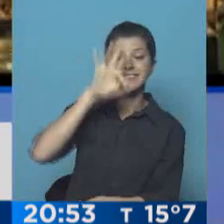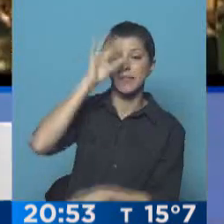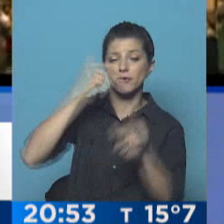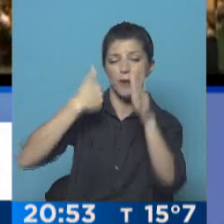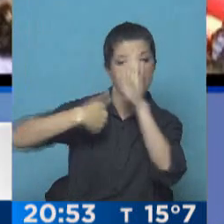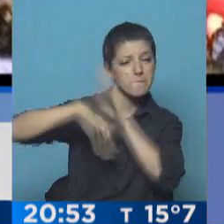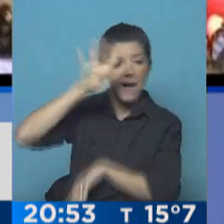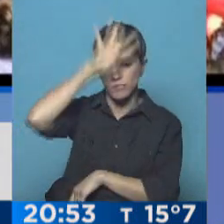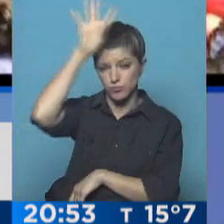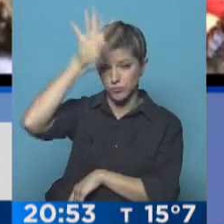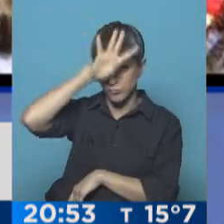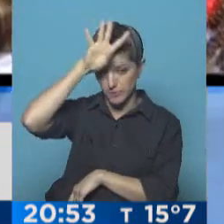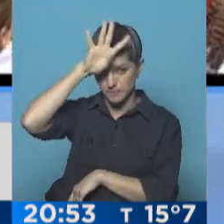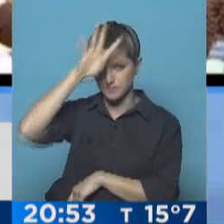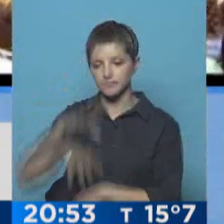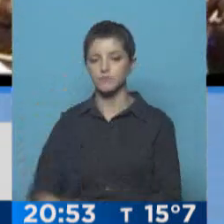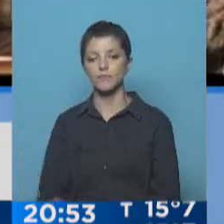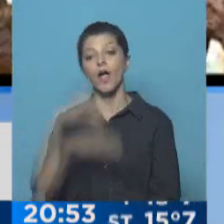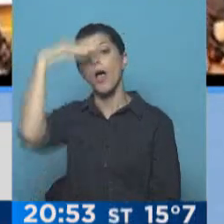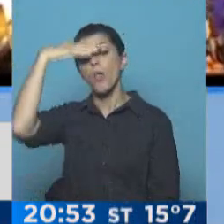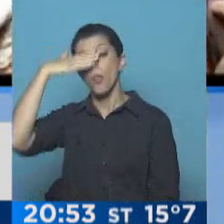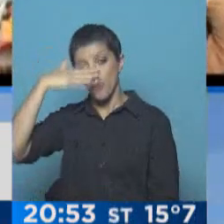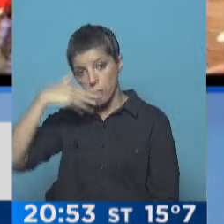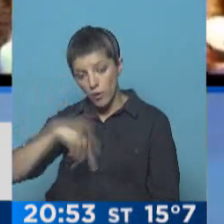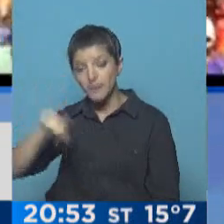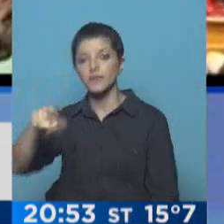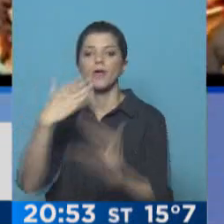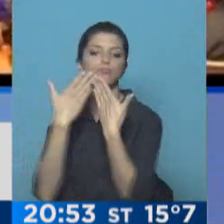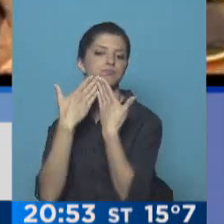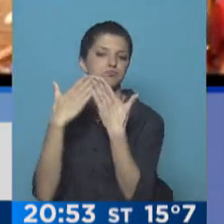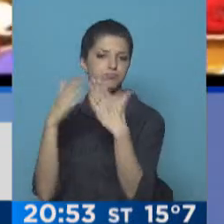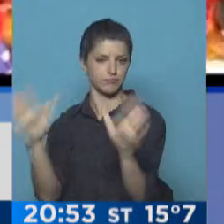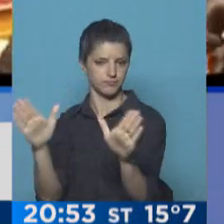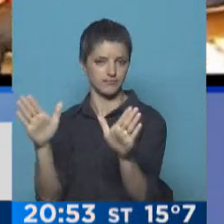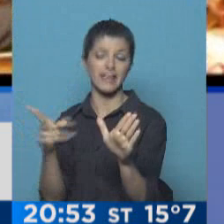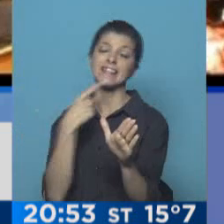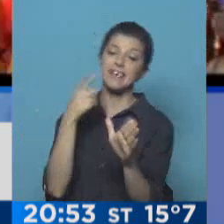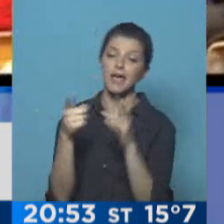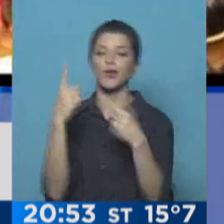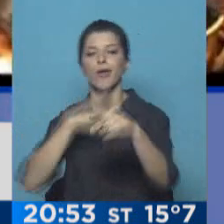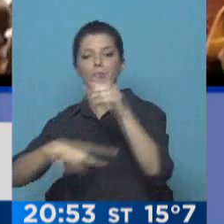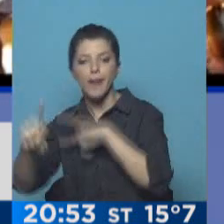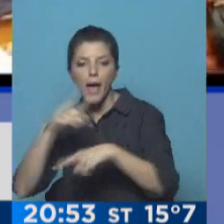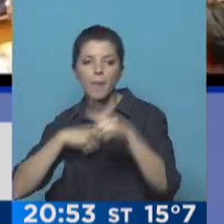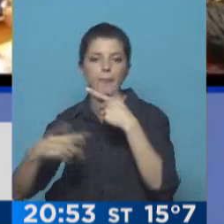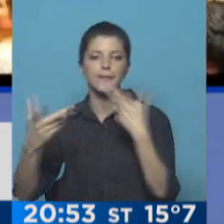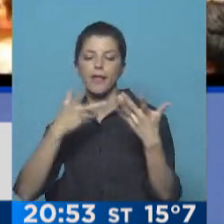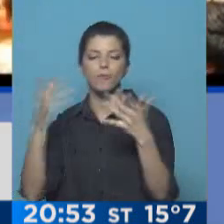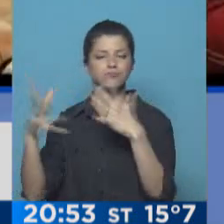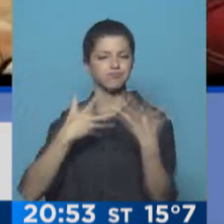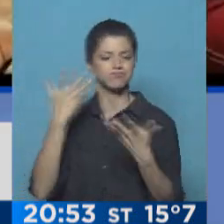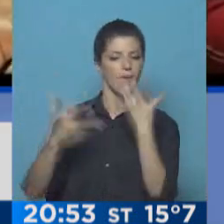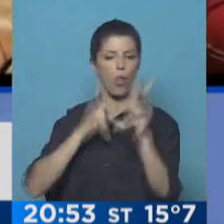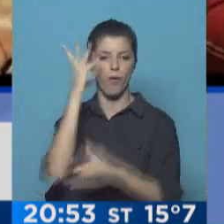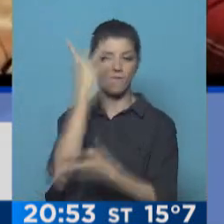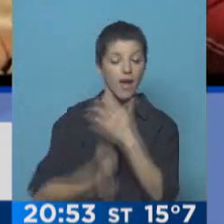indígenas de la etnia Ishil. Después lo absolvieron, en realidad dijeron que el trámite había sido irregular.